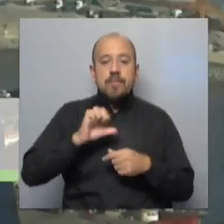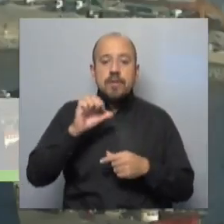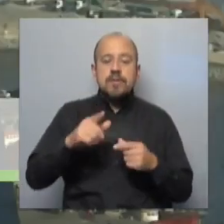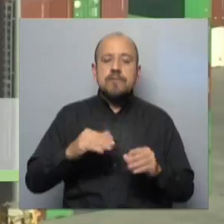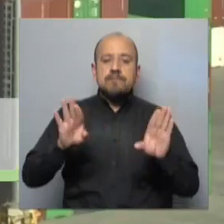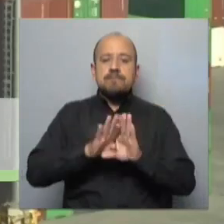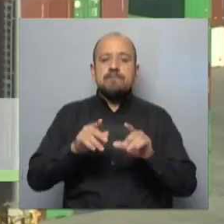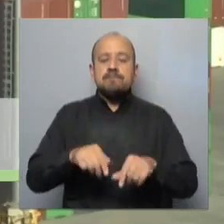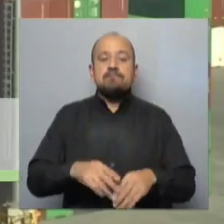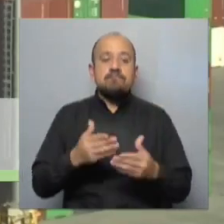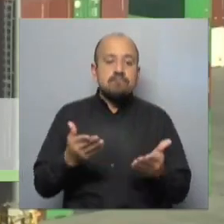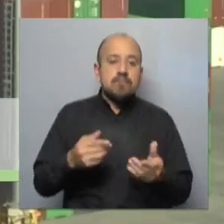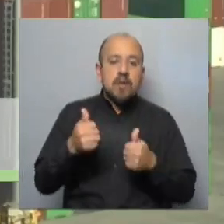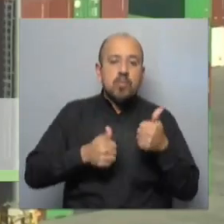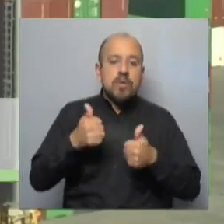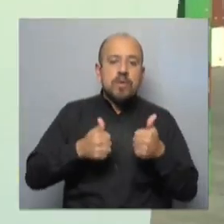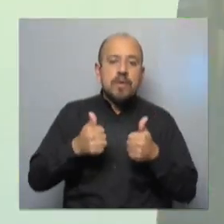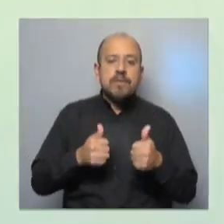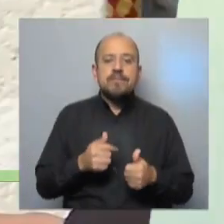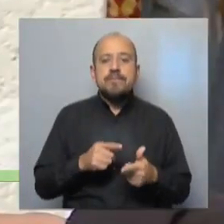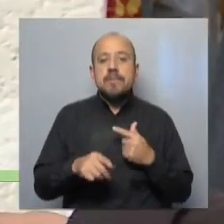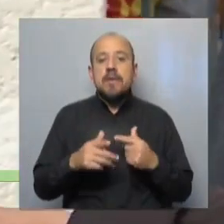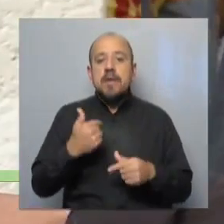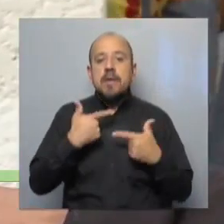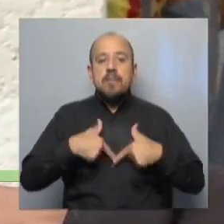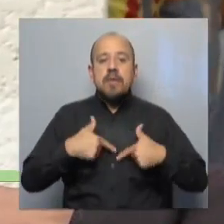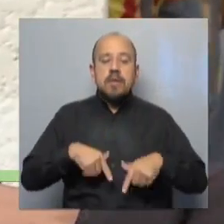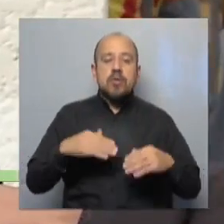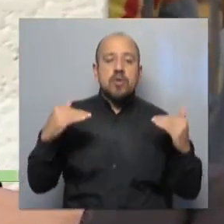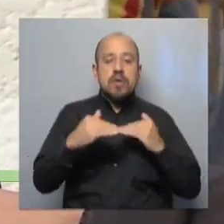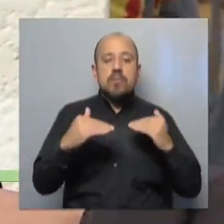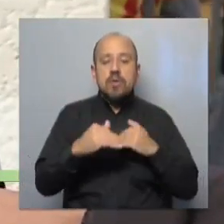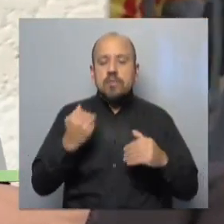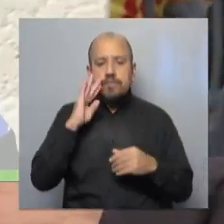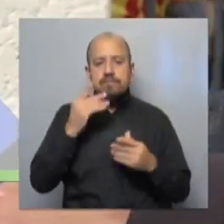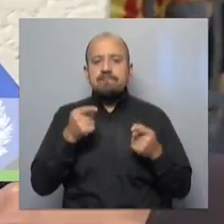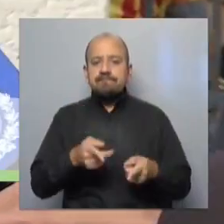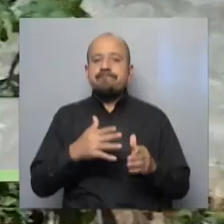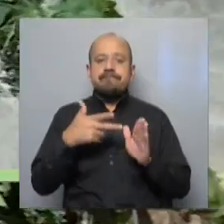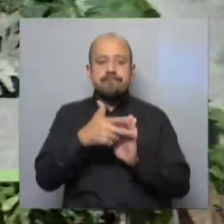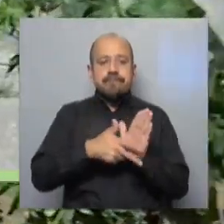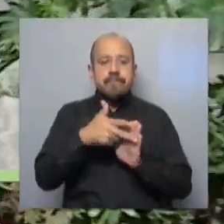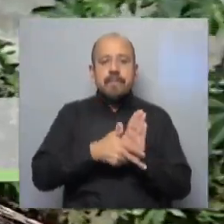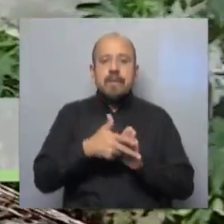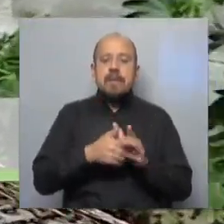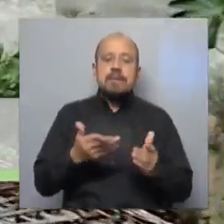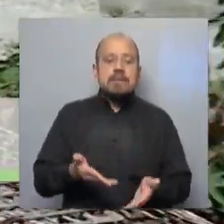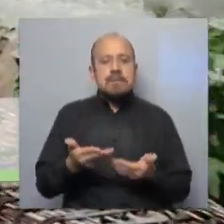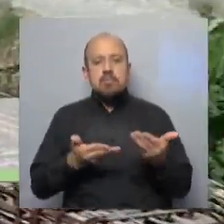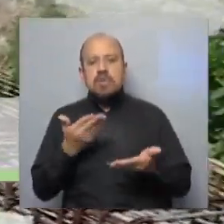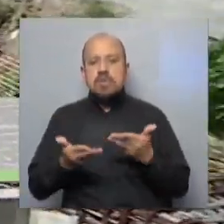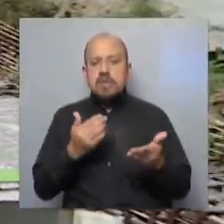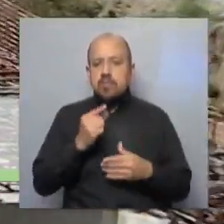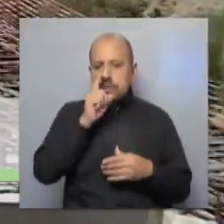cerraron por la pérdida de competitividad el ministro de transporte reconoció que obras del ferrocarril central generan molestias en